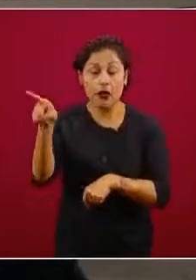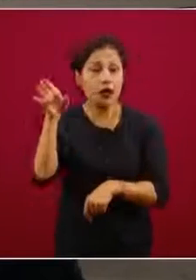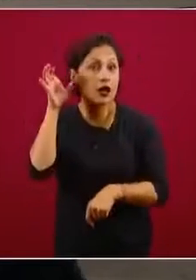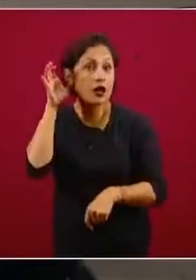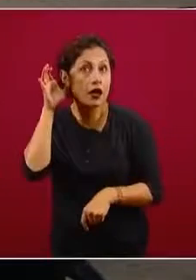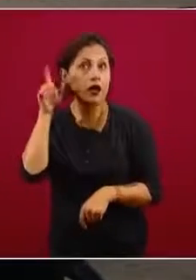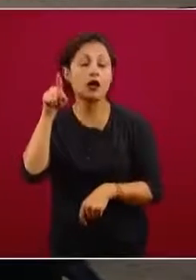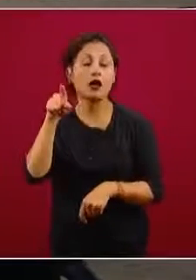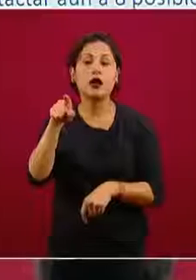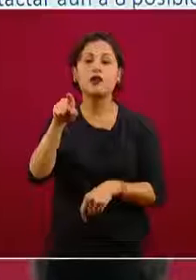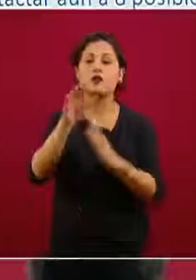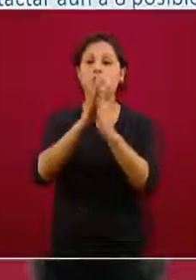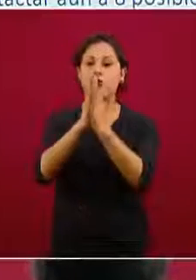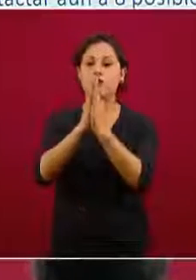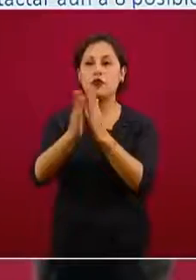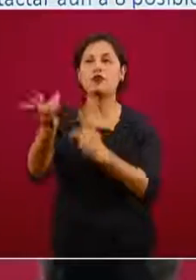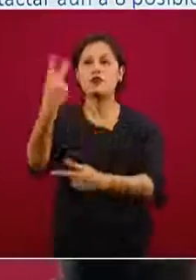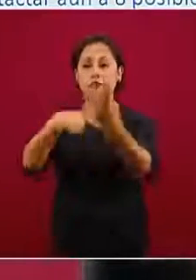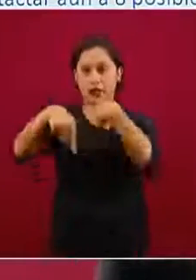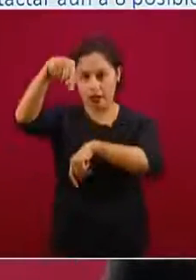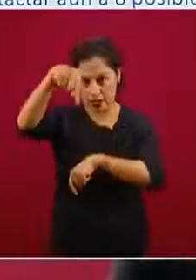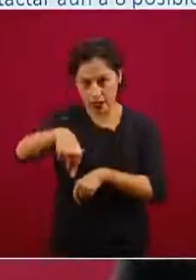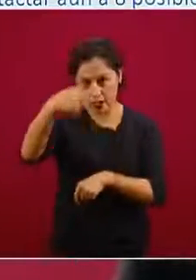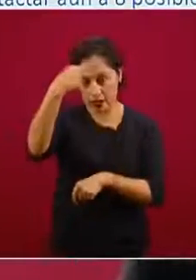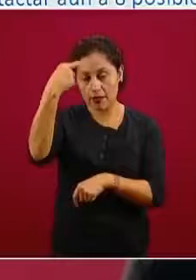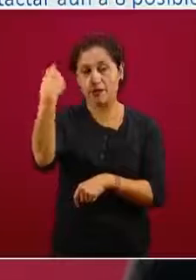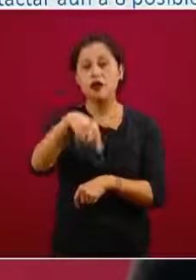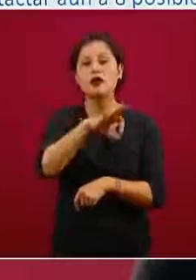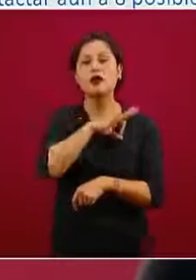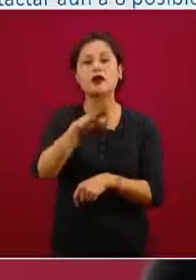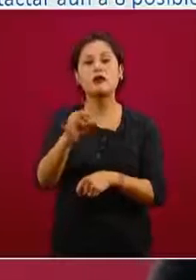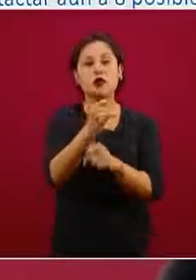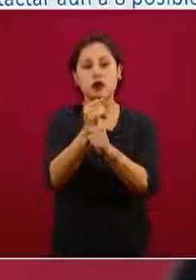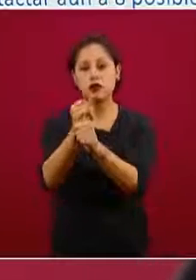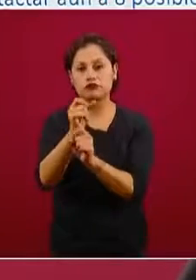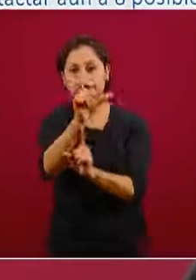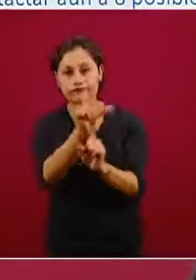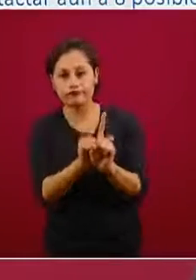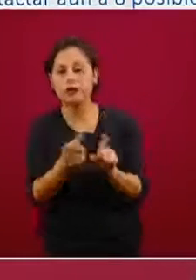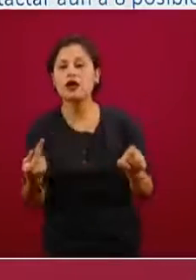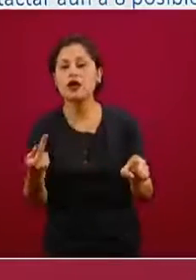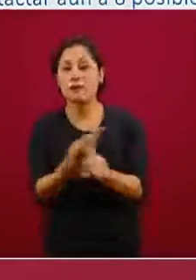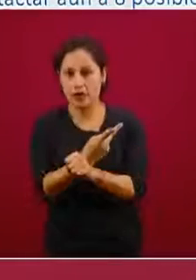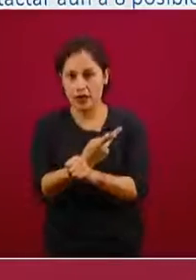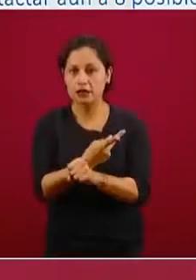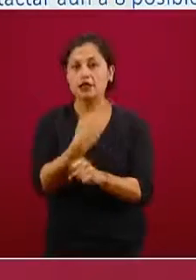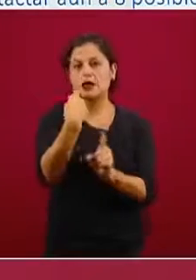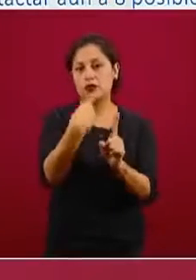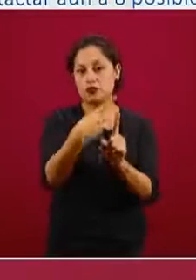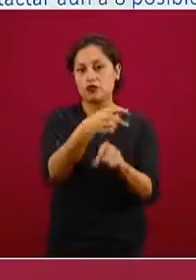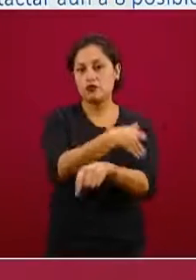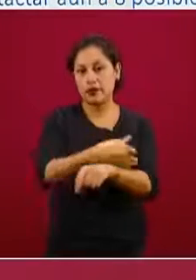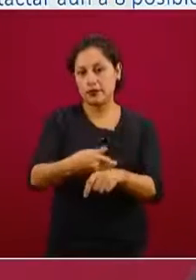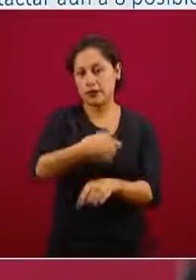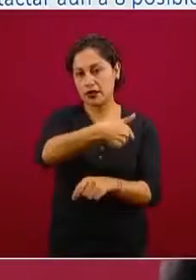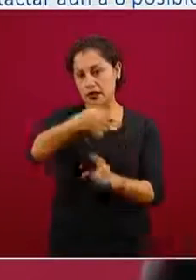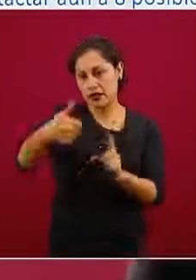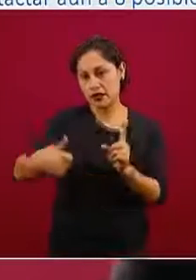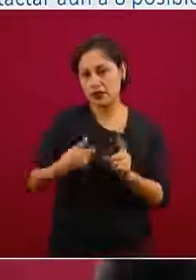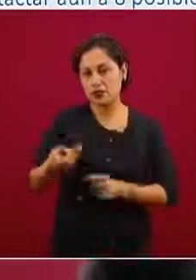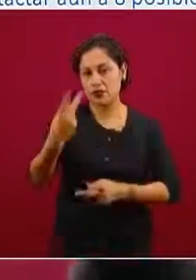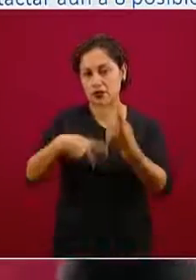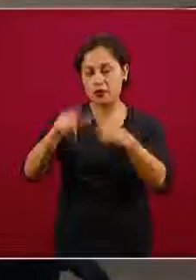de contactos por su propio bien, por el bien de sus compañeros y de sus familiares y facilite la realización del estudio de